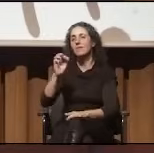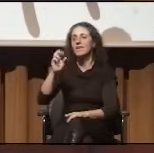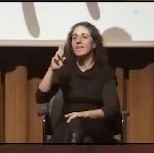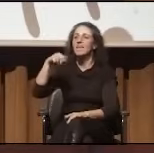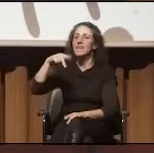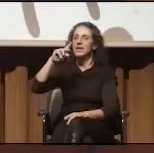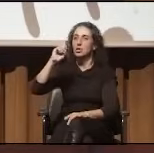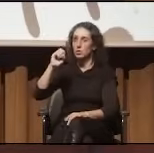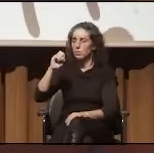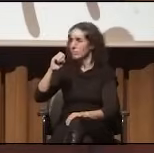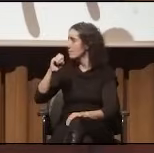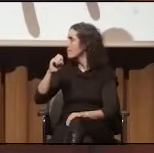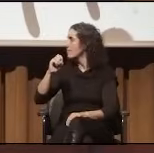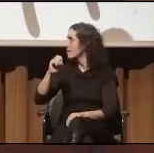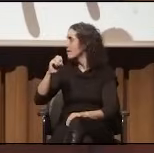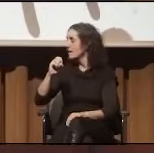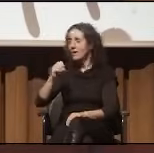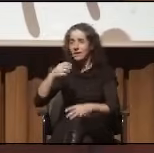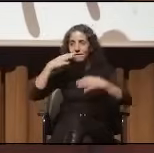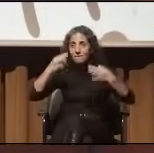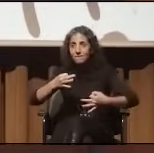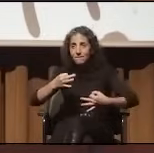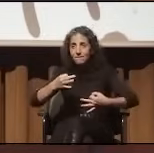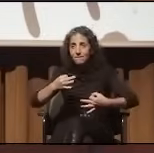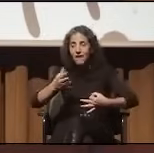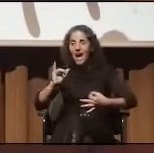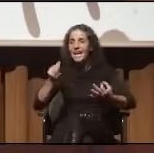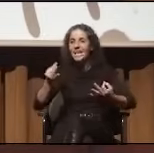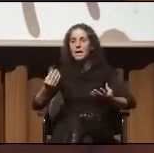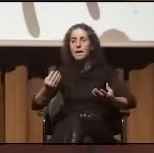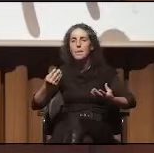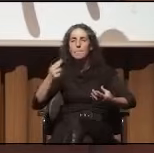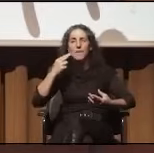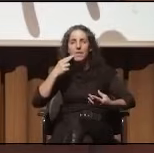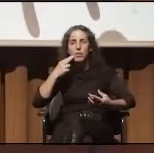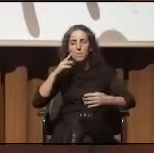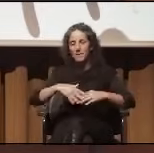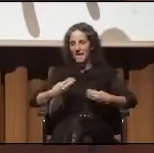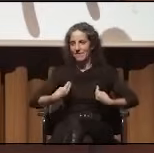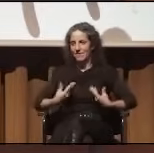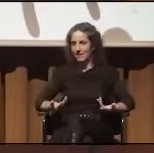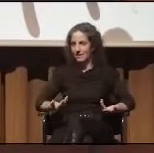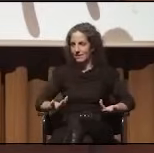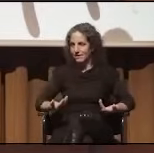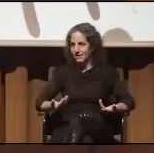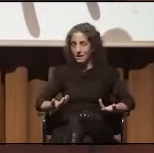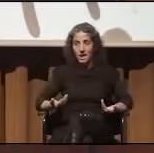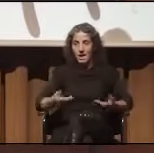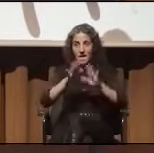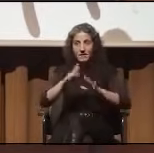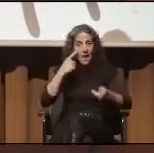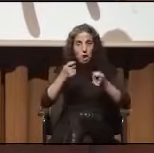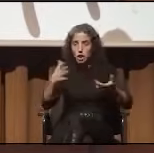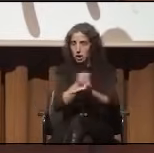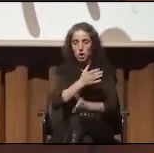poco del miedo a vivir. En el fondo es miedo a vivir. Y el miedo a vivir es quererlo controlar todo.